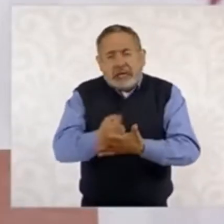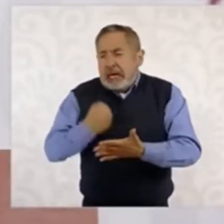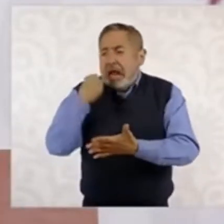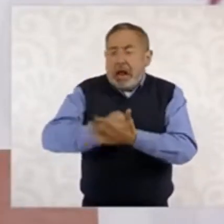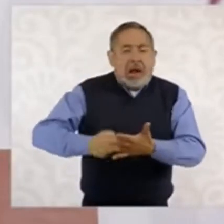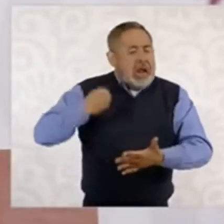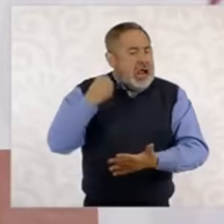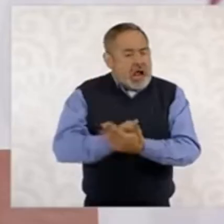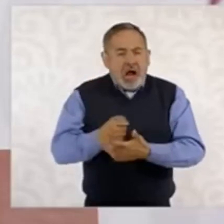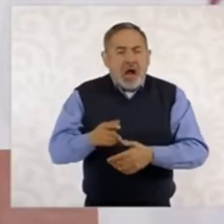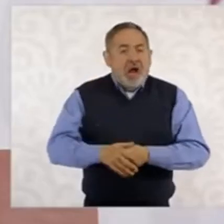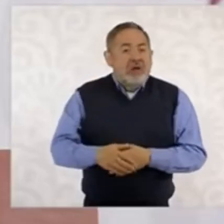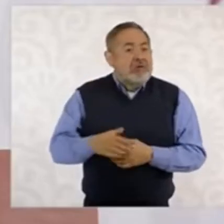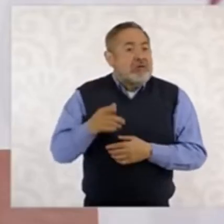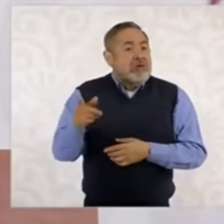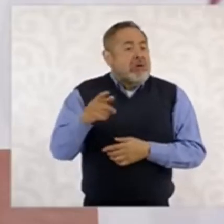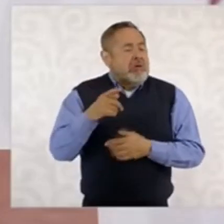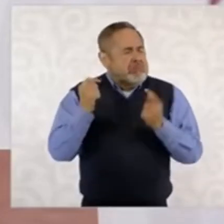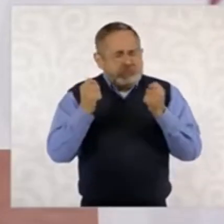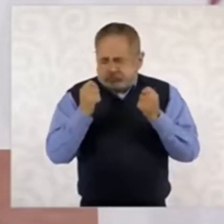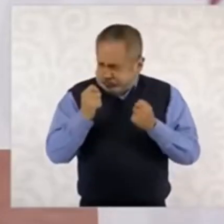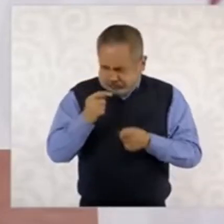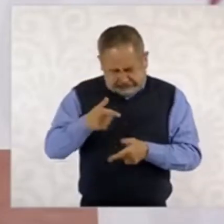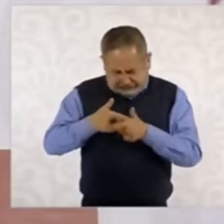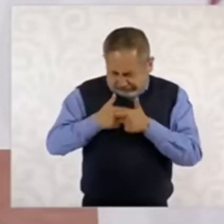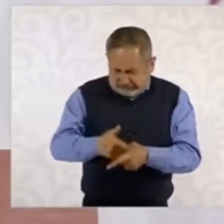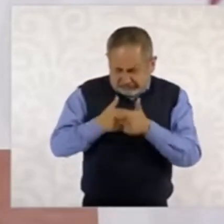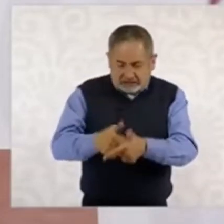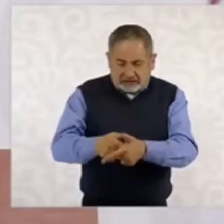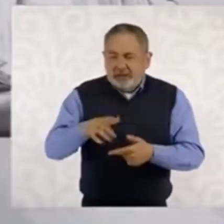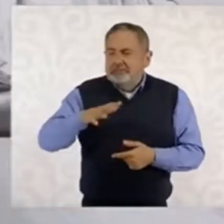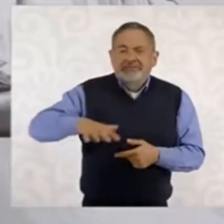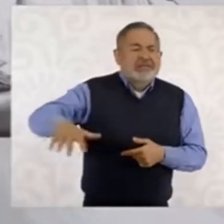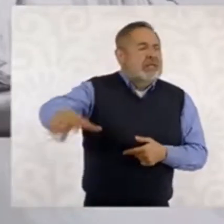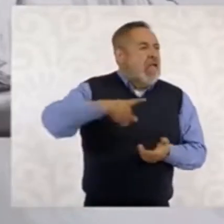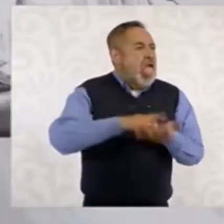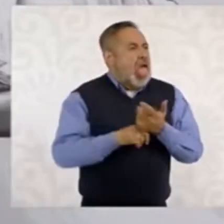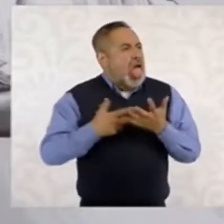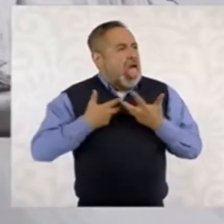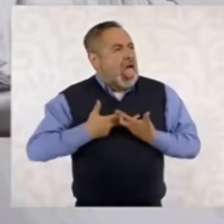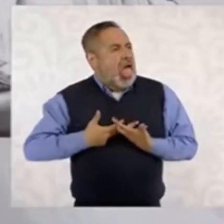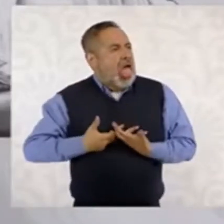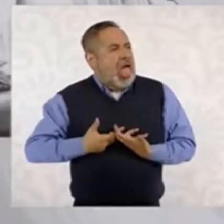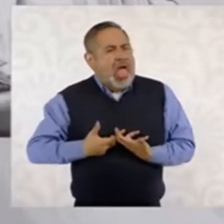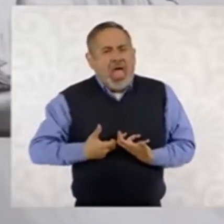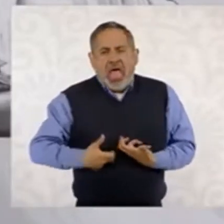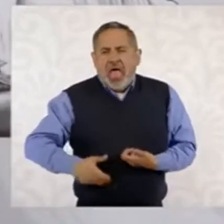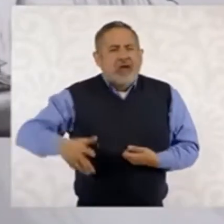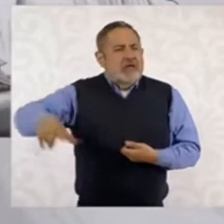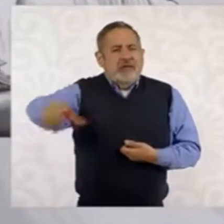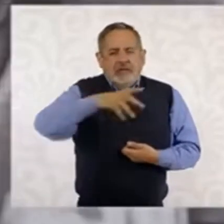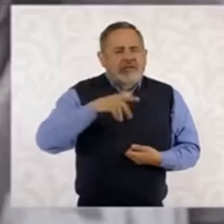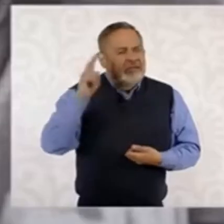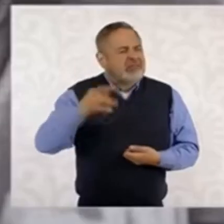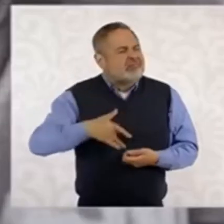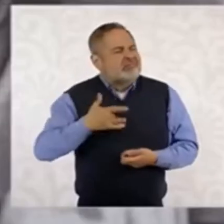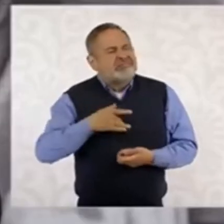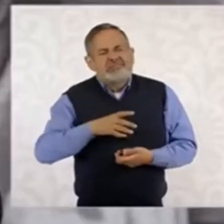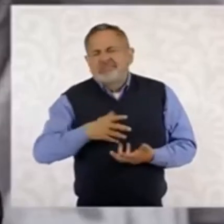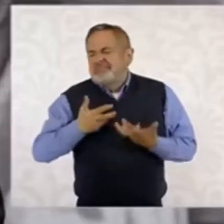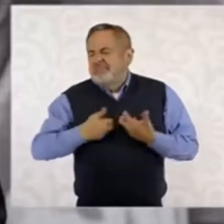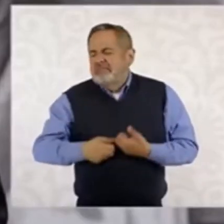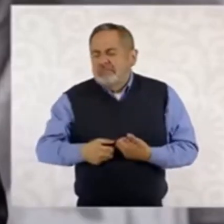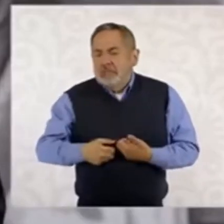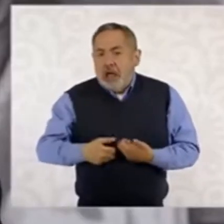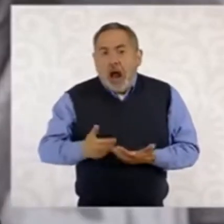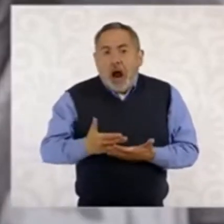nacional. Este conflicto le envenenó el alma a Cananea. Ahora, Cananea